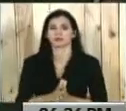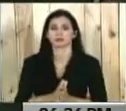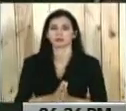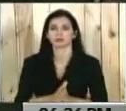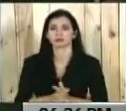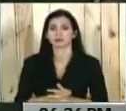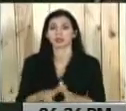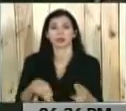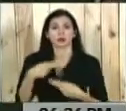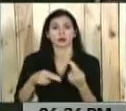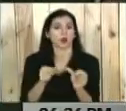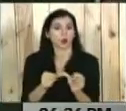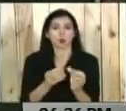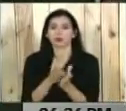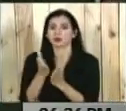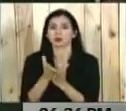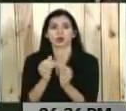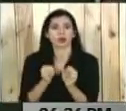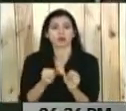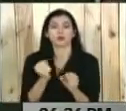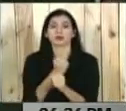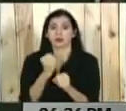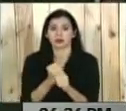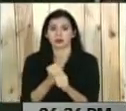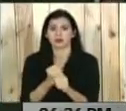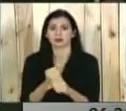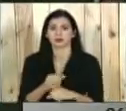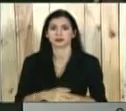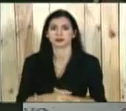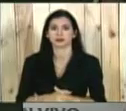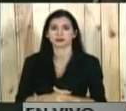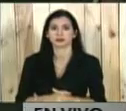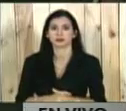Y la revolución continúa y vamos a seguir trabajando.